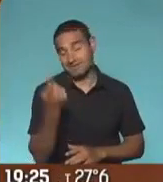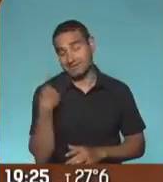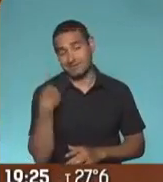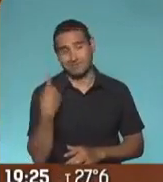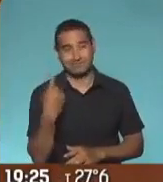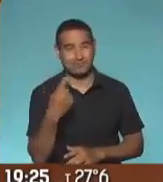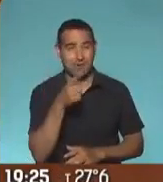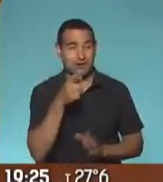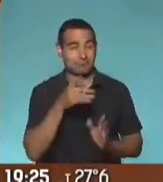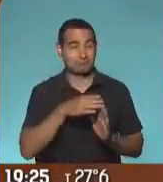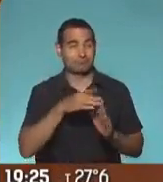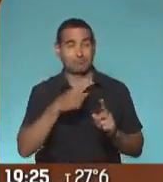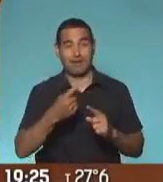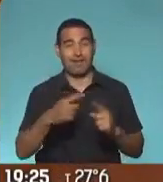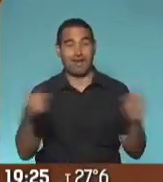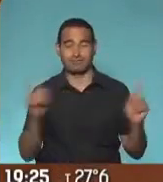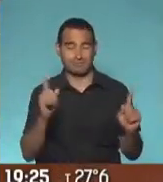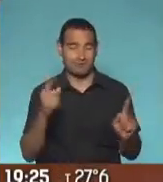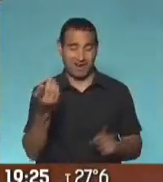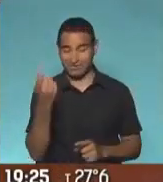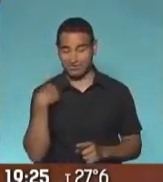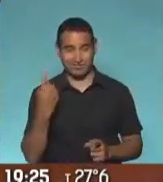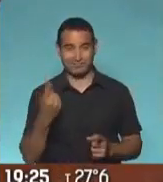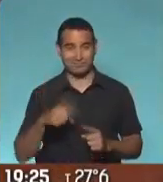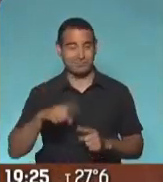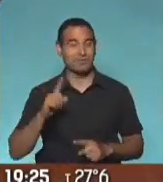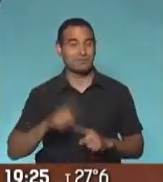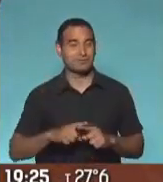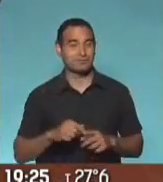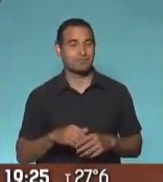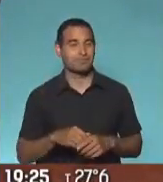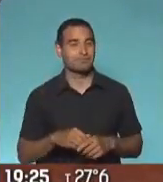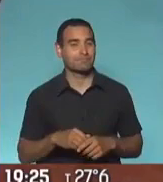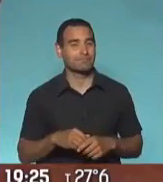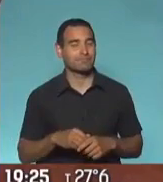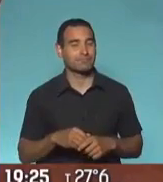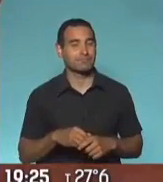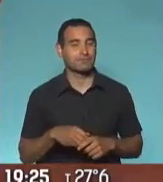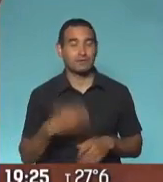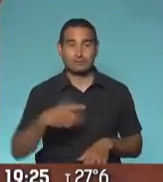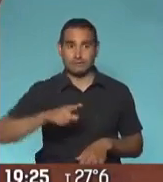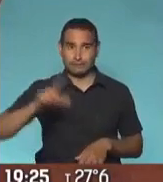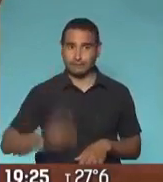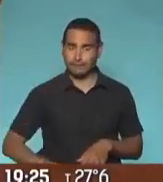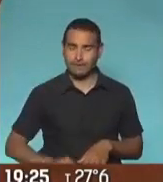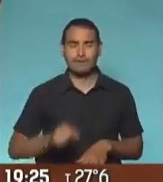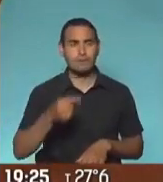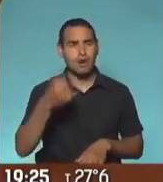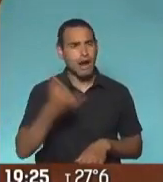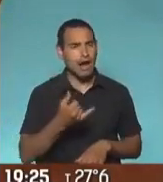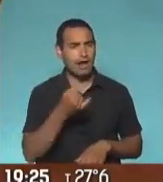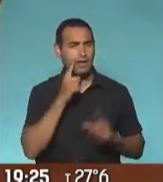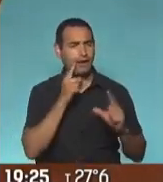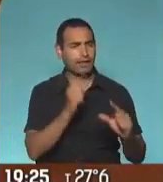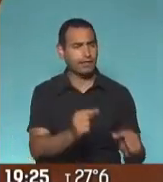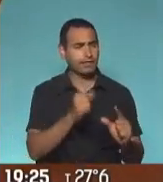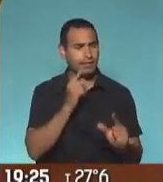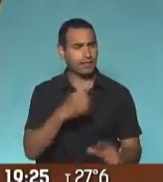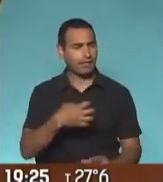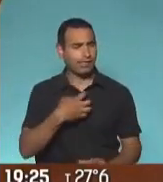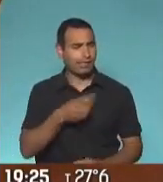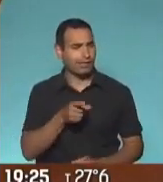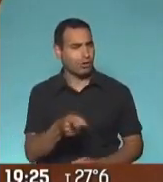parece que fueron varios días, sí, pero sí, todo ocurrió. Hubo muchas repercusiones. Sí, fue muy intenso. Algunas críticas